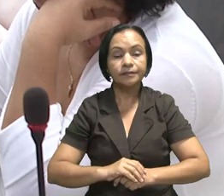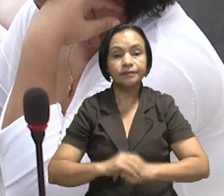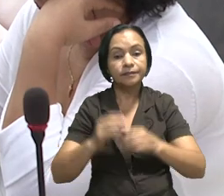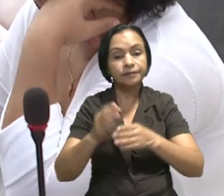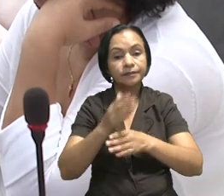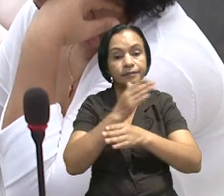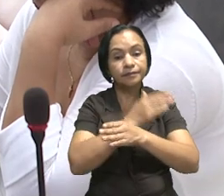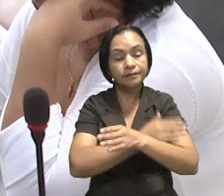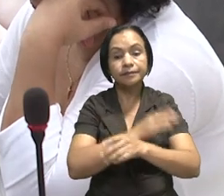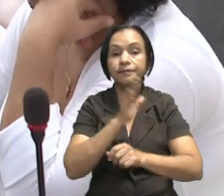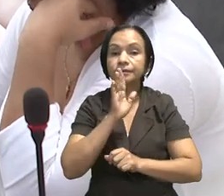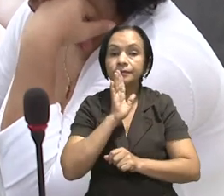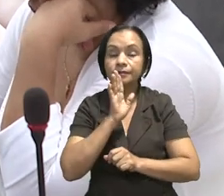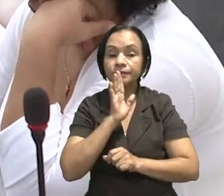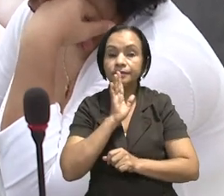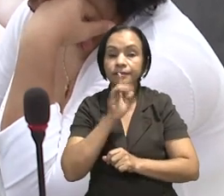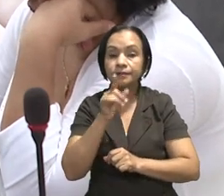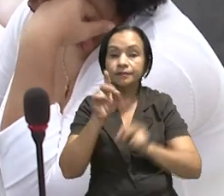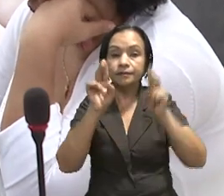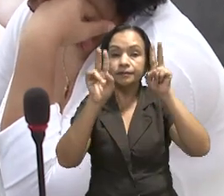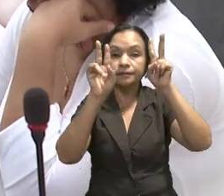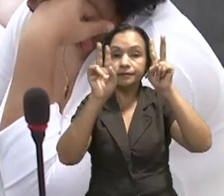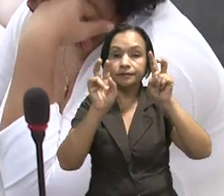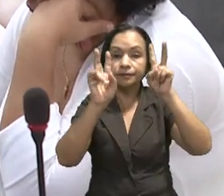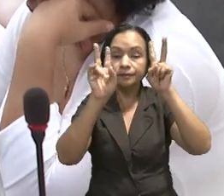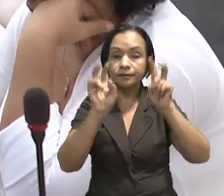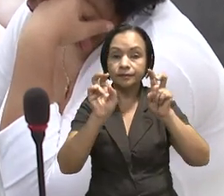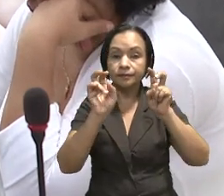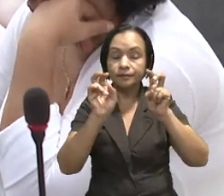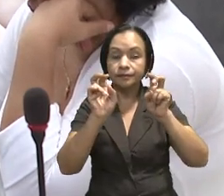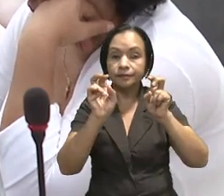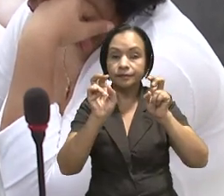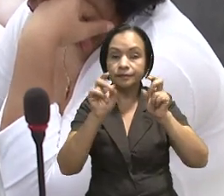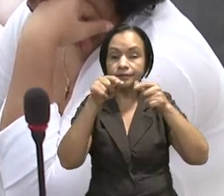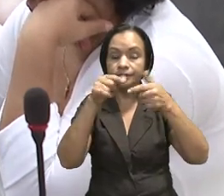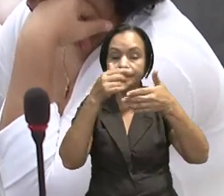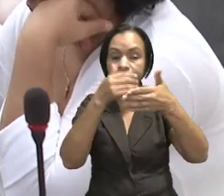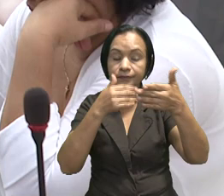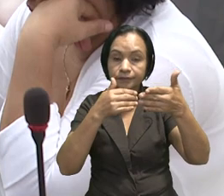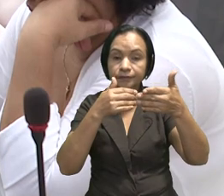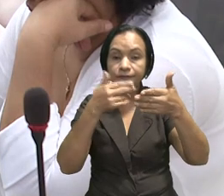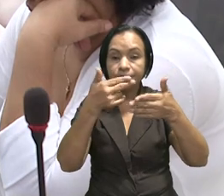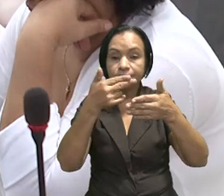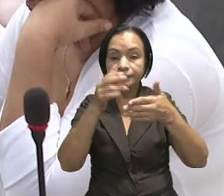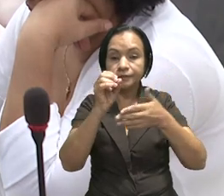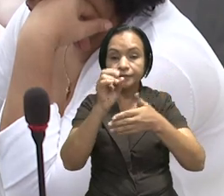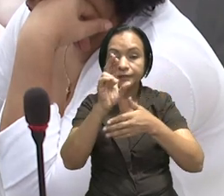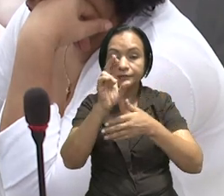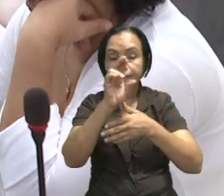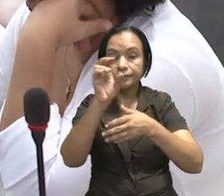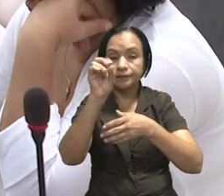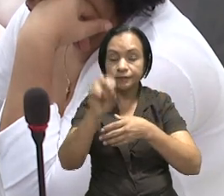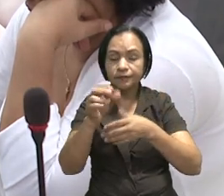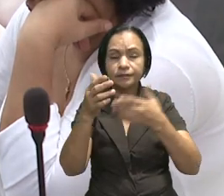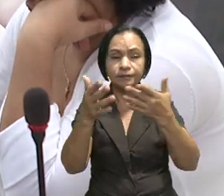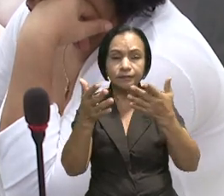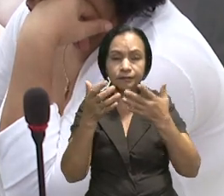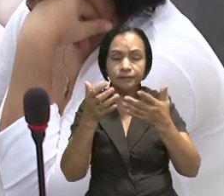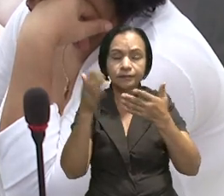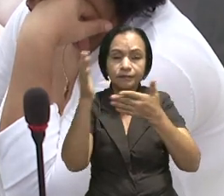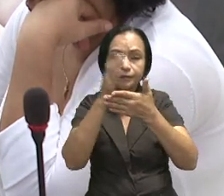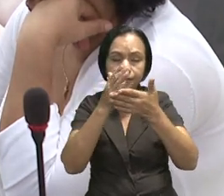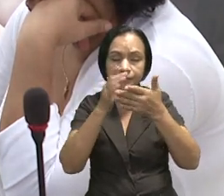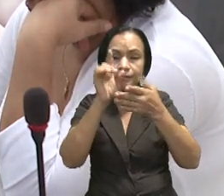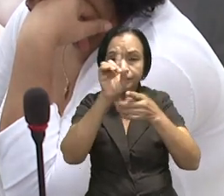Antes de referirme al tema de la pensión a Chocorrón Buitrago, yo quisiera hacer